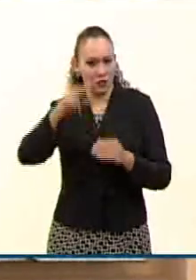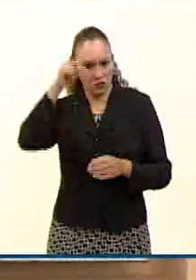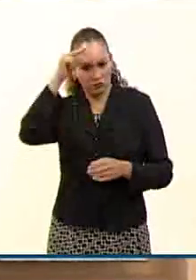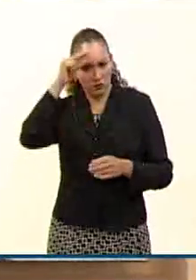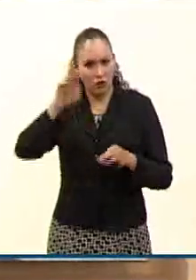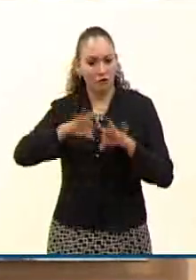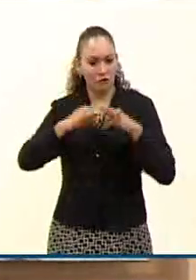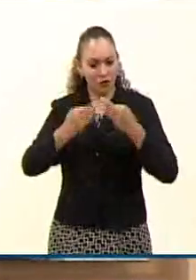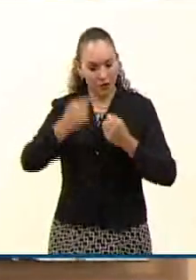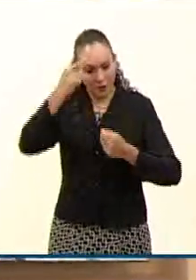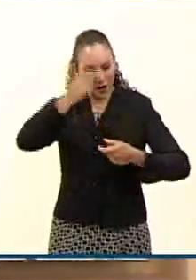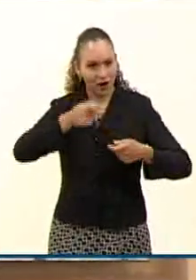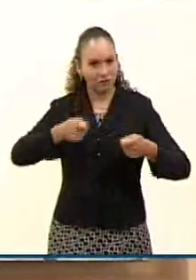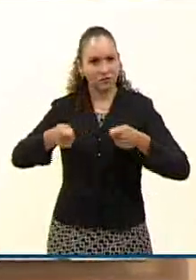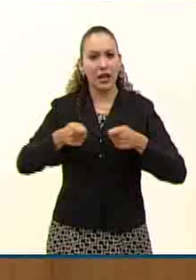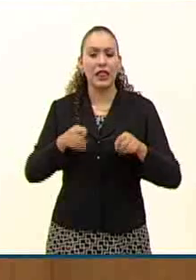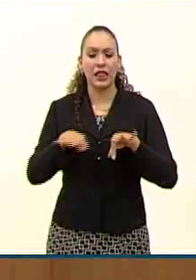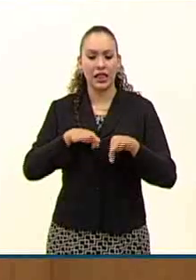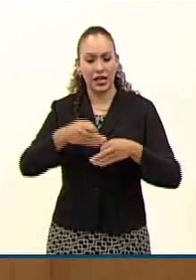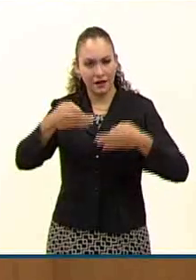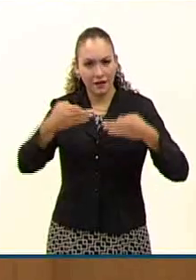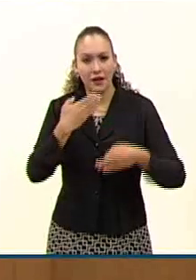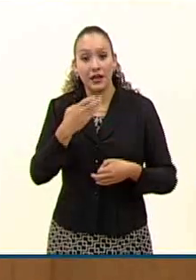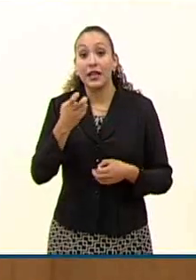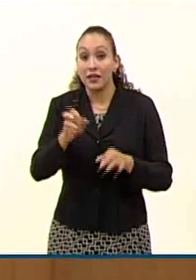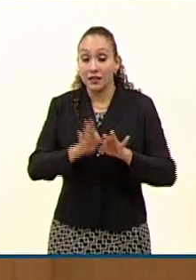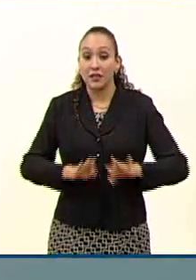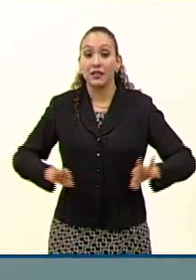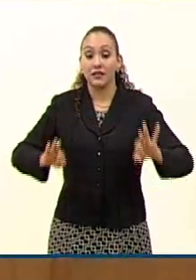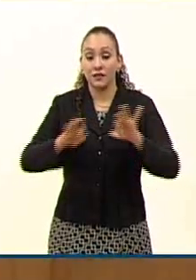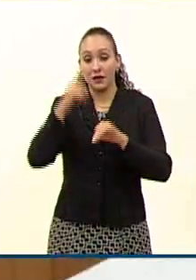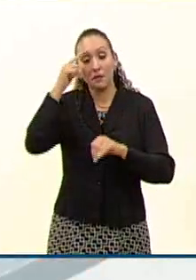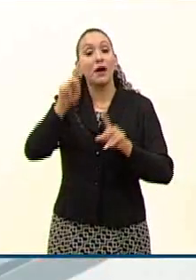la justicia como condición indispensable para la paz.